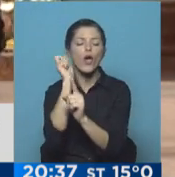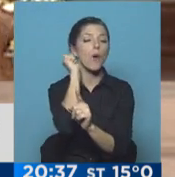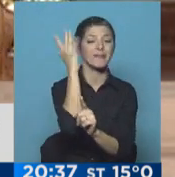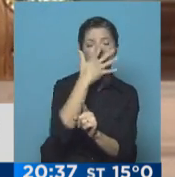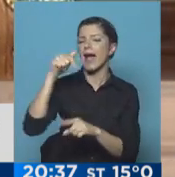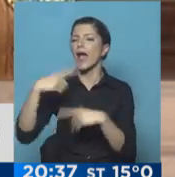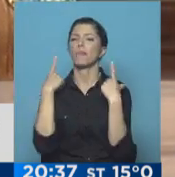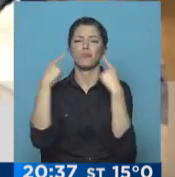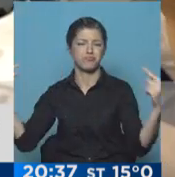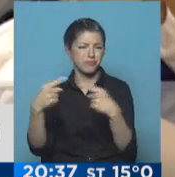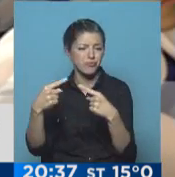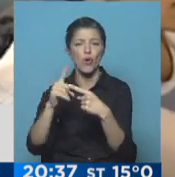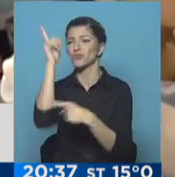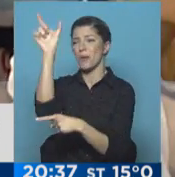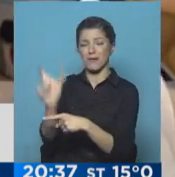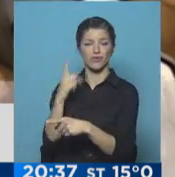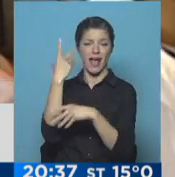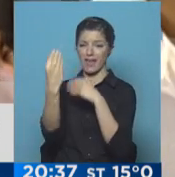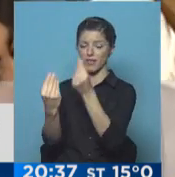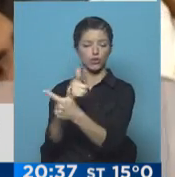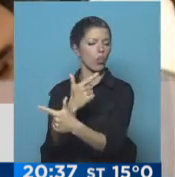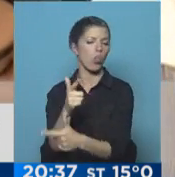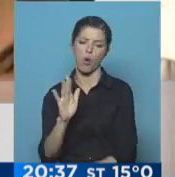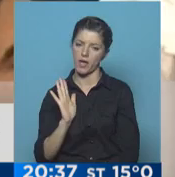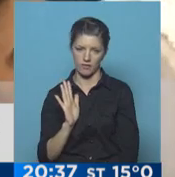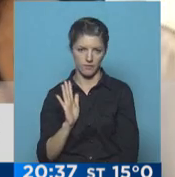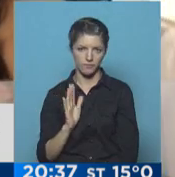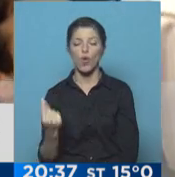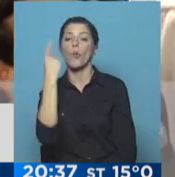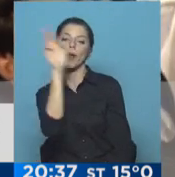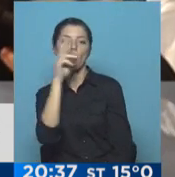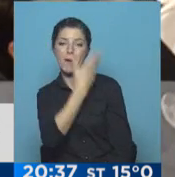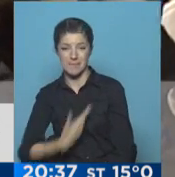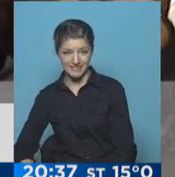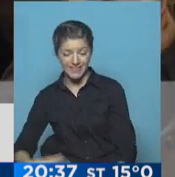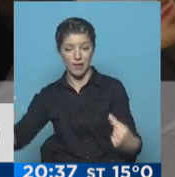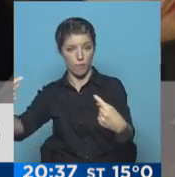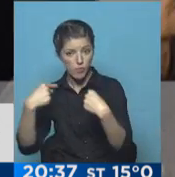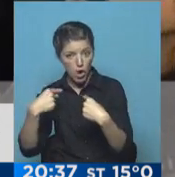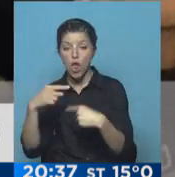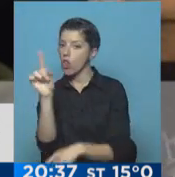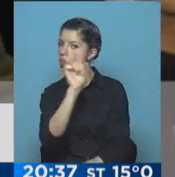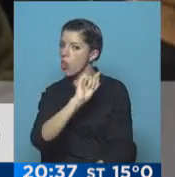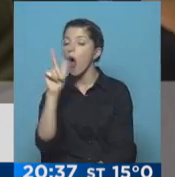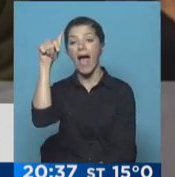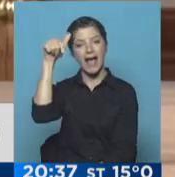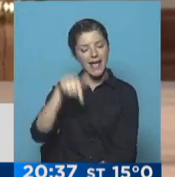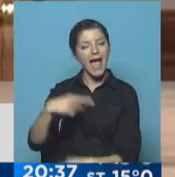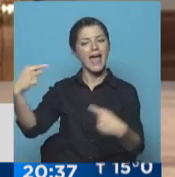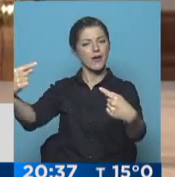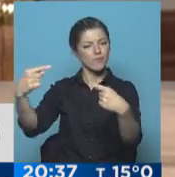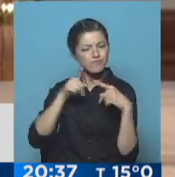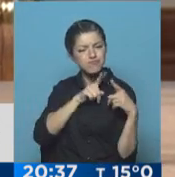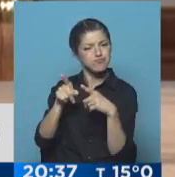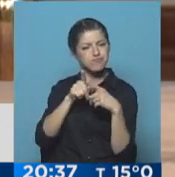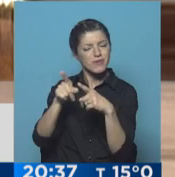ataques contra un candidato o una presidenta. Acá el ataque